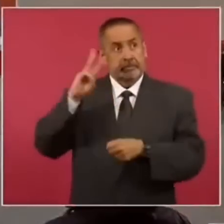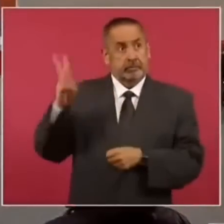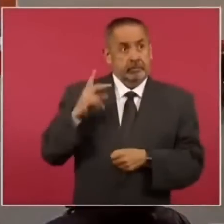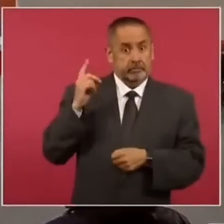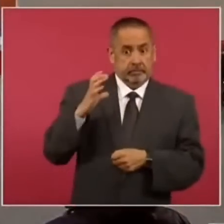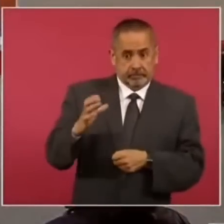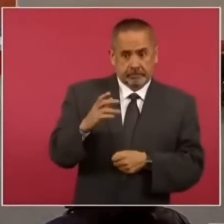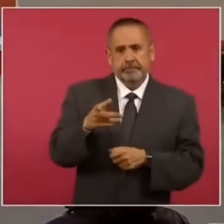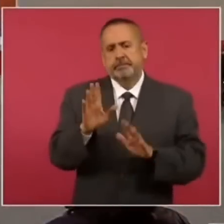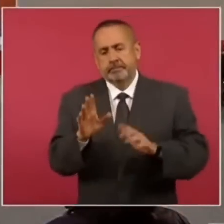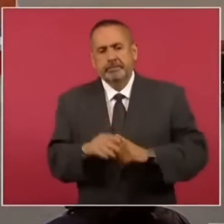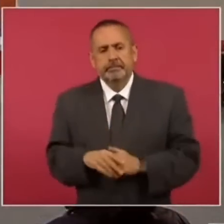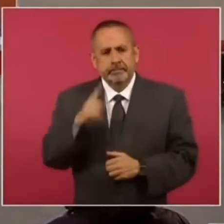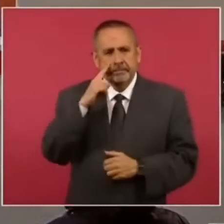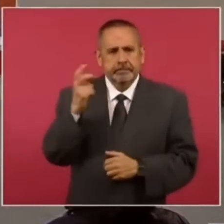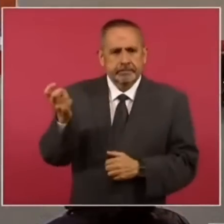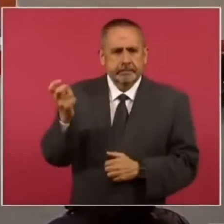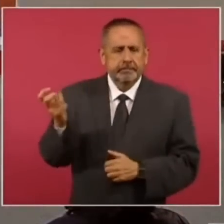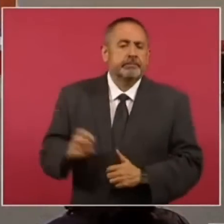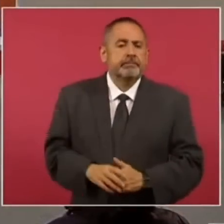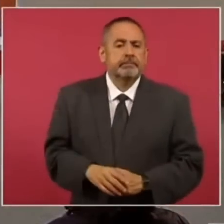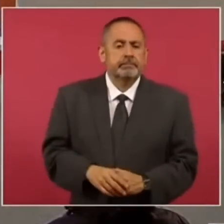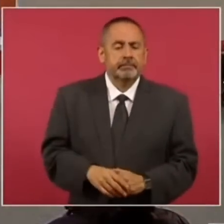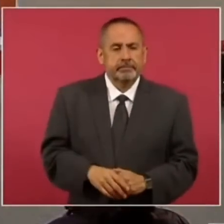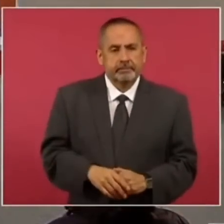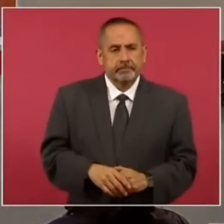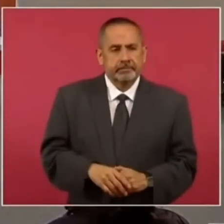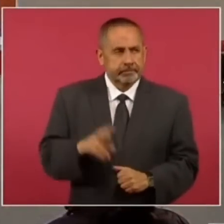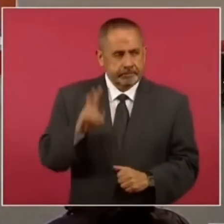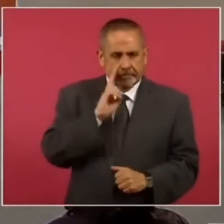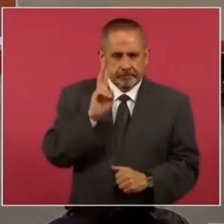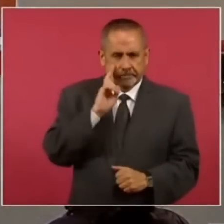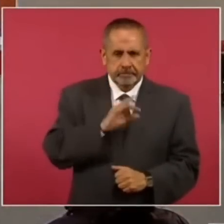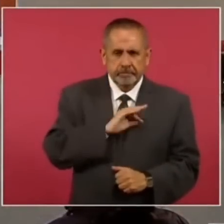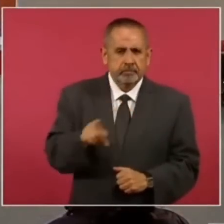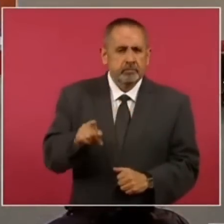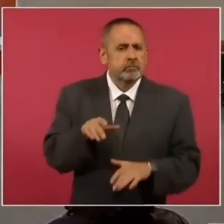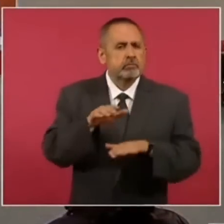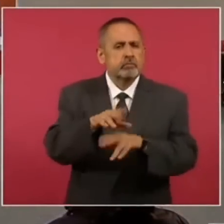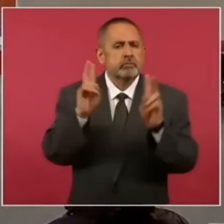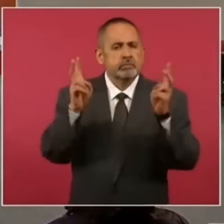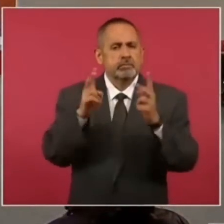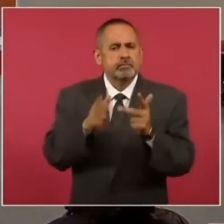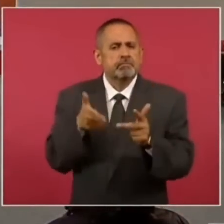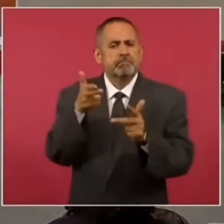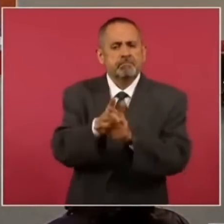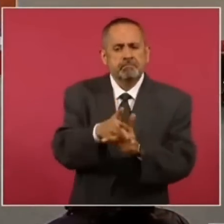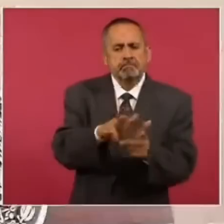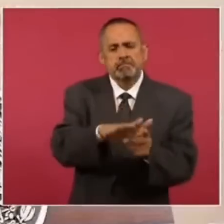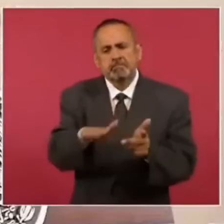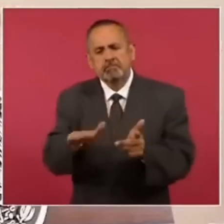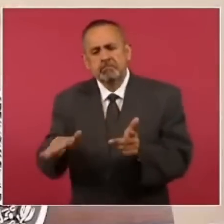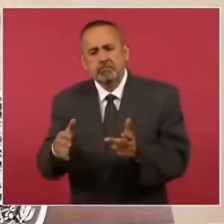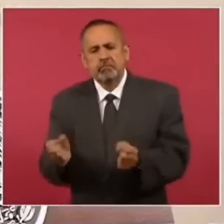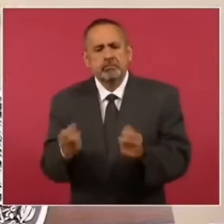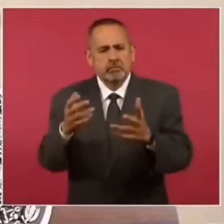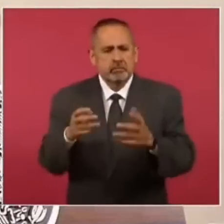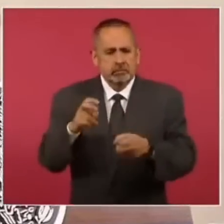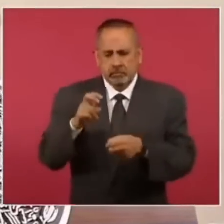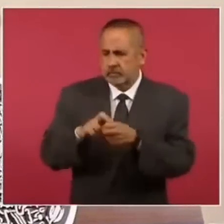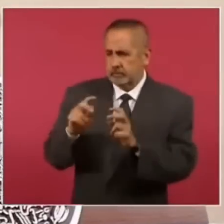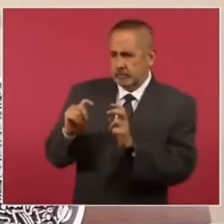Pero esto es, a ver si no tienen lo de homicidios, el comportamiento.